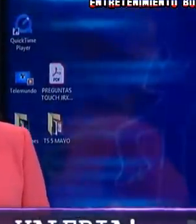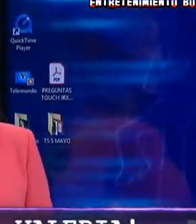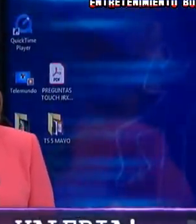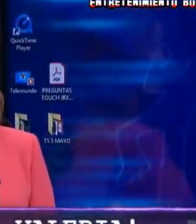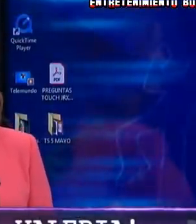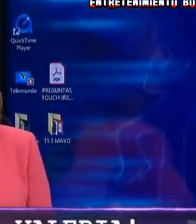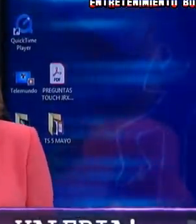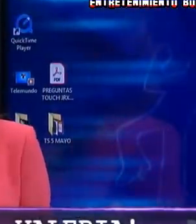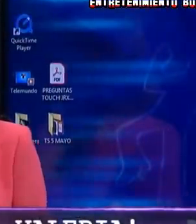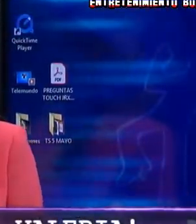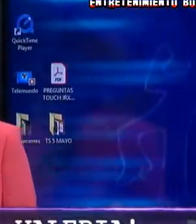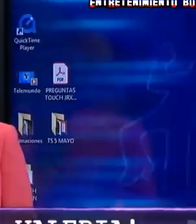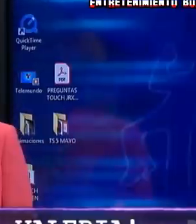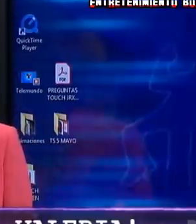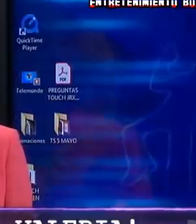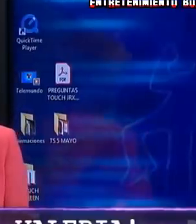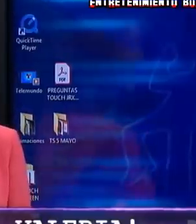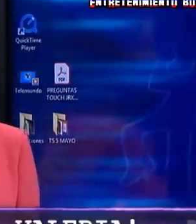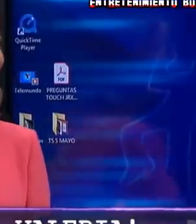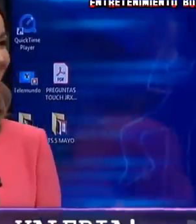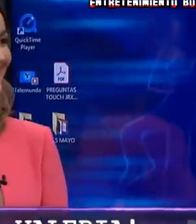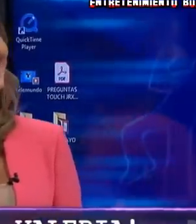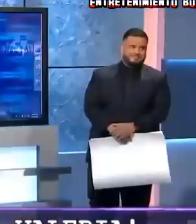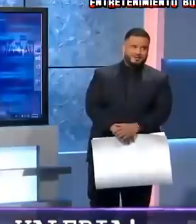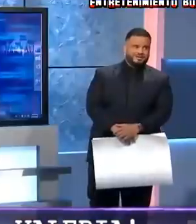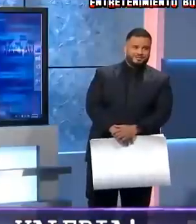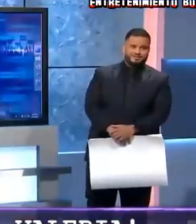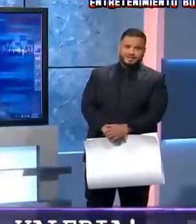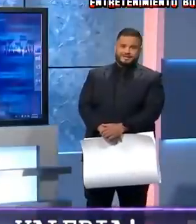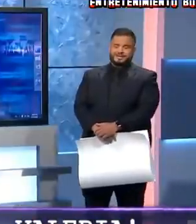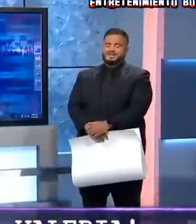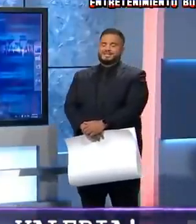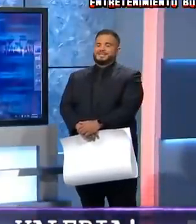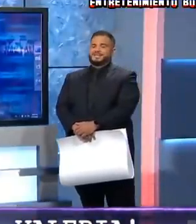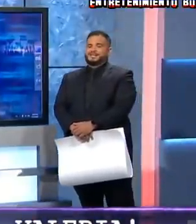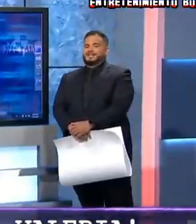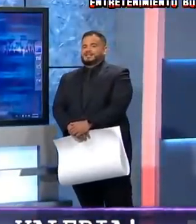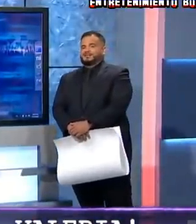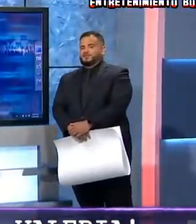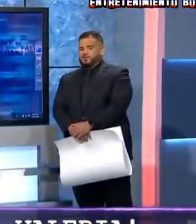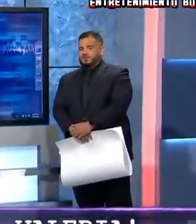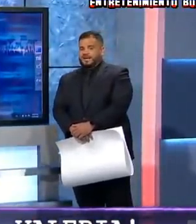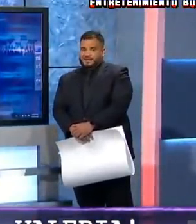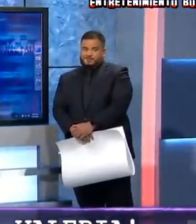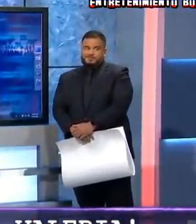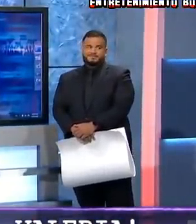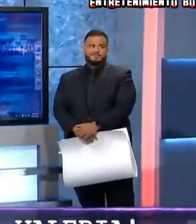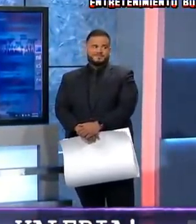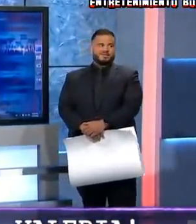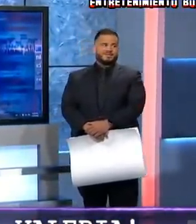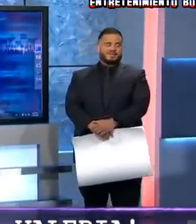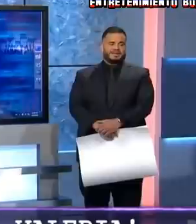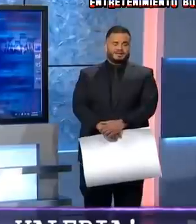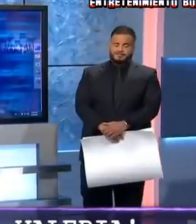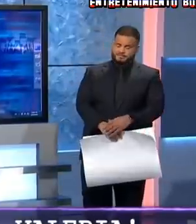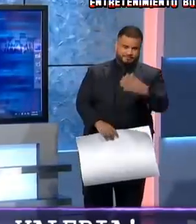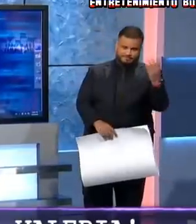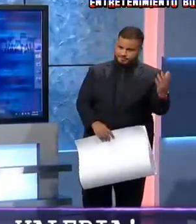Esto es bien difícil. Yo no quiero que se vaya. Les voy a ser bien honesto. Todos queríamos,